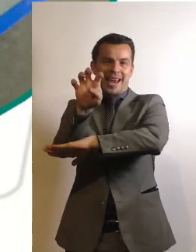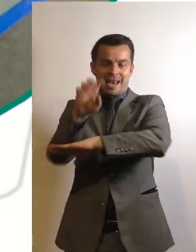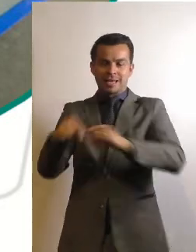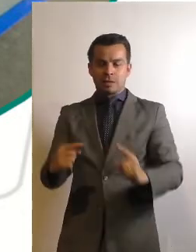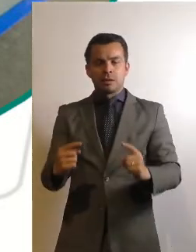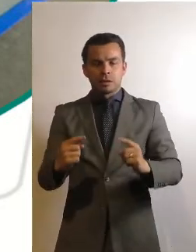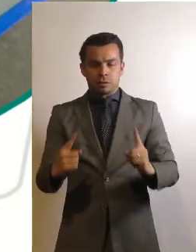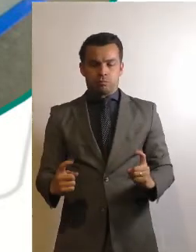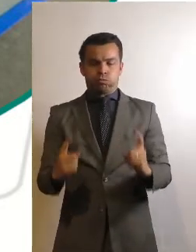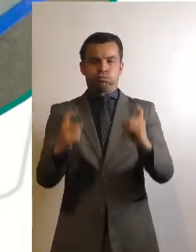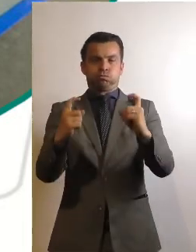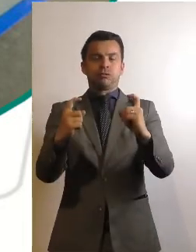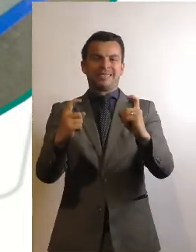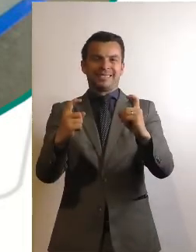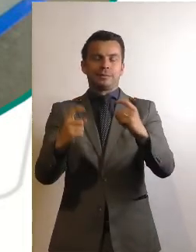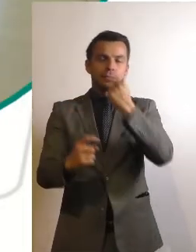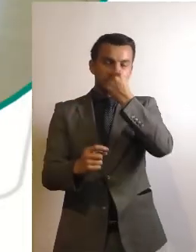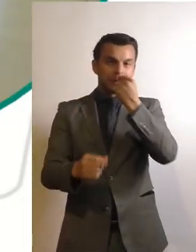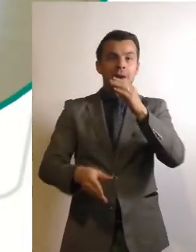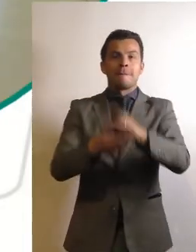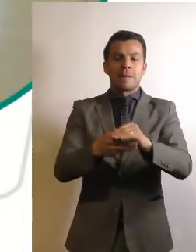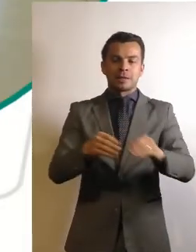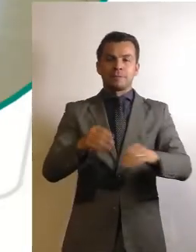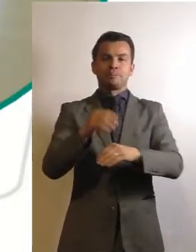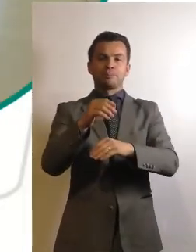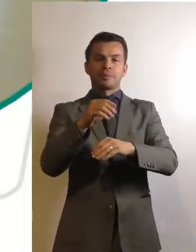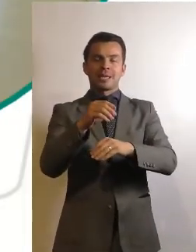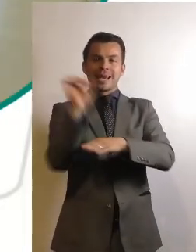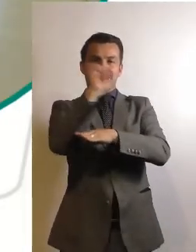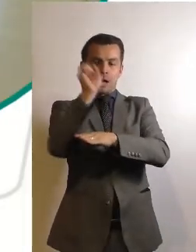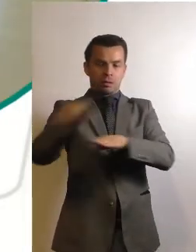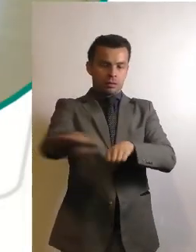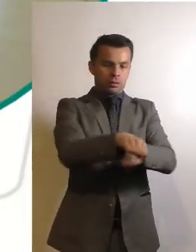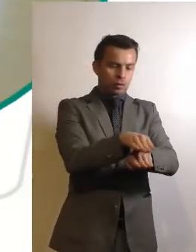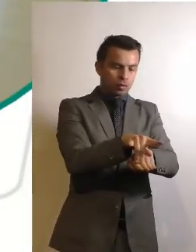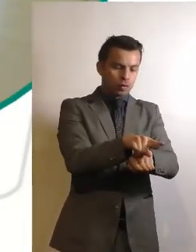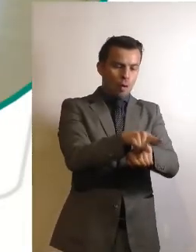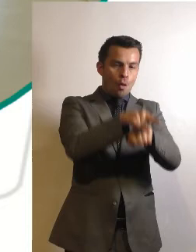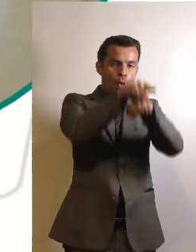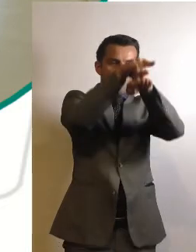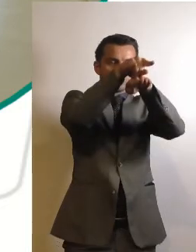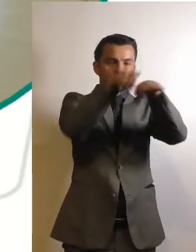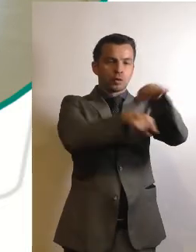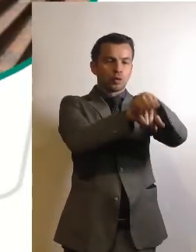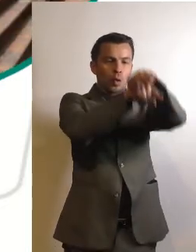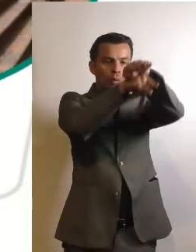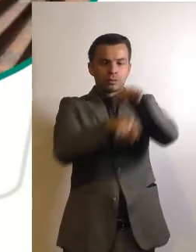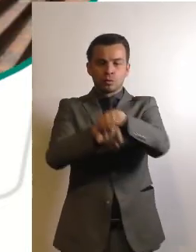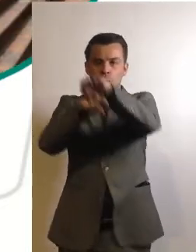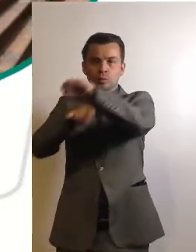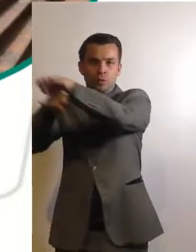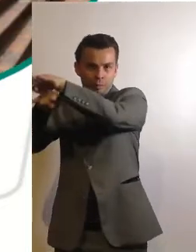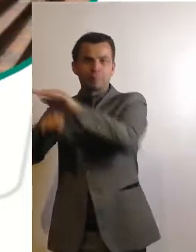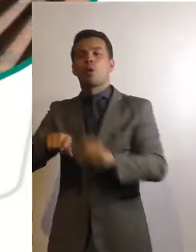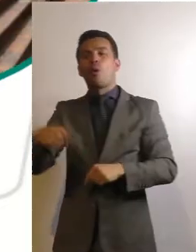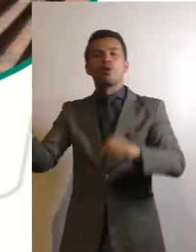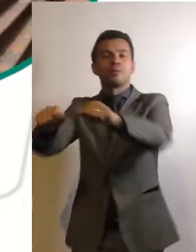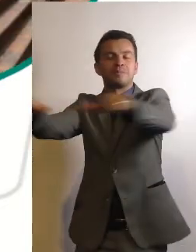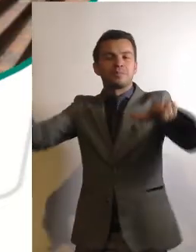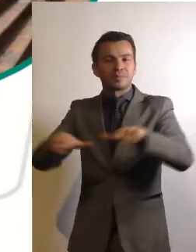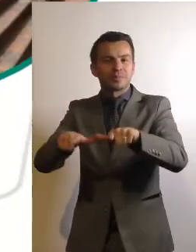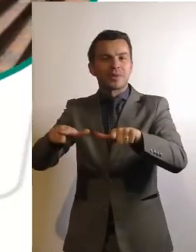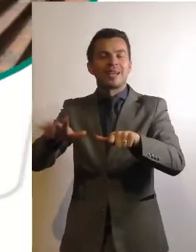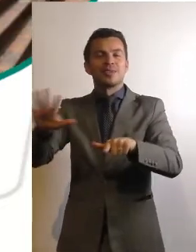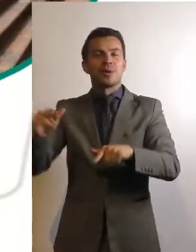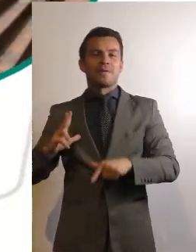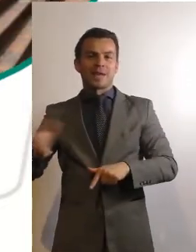la estructuración de los parqueaderos de carga eléctricos, las nuevas oficinas de bienestar y